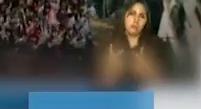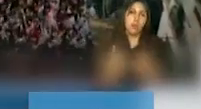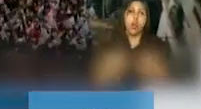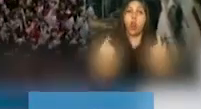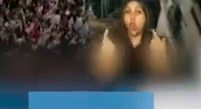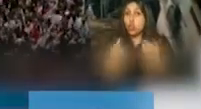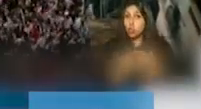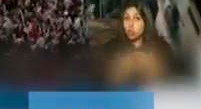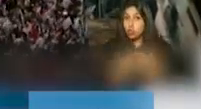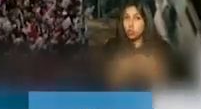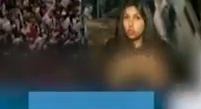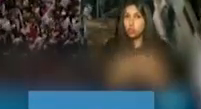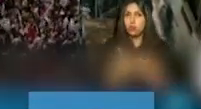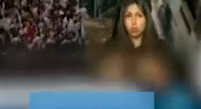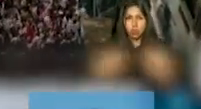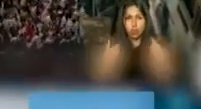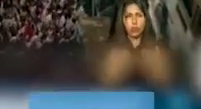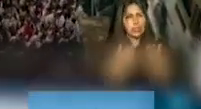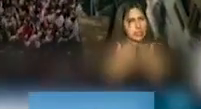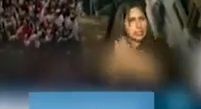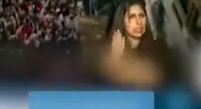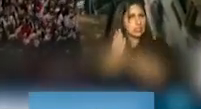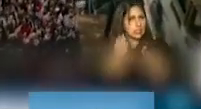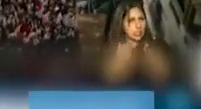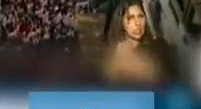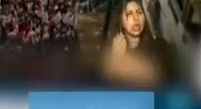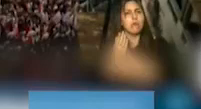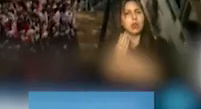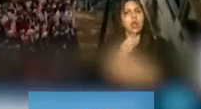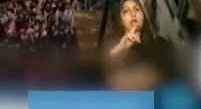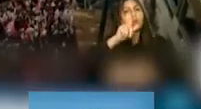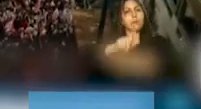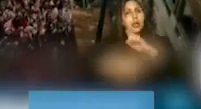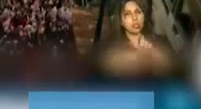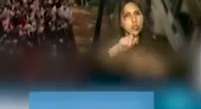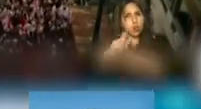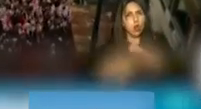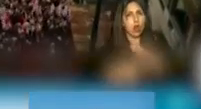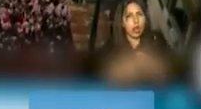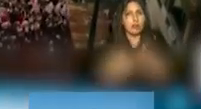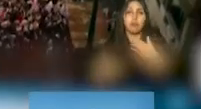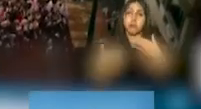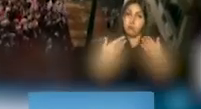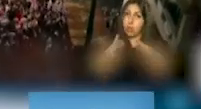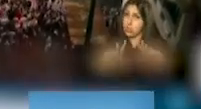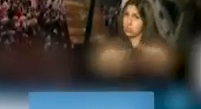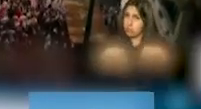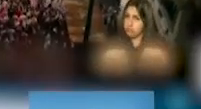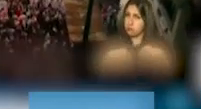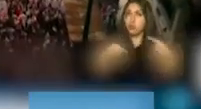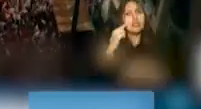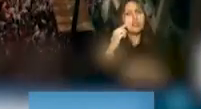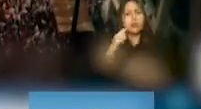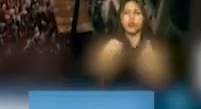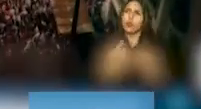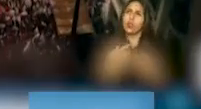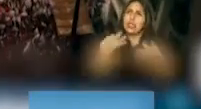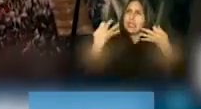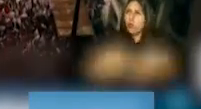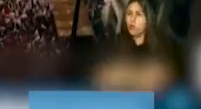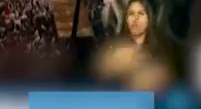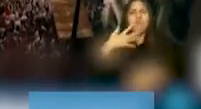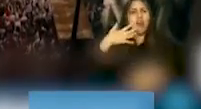el afecto. El afecto que va a ser abundante en la última alocución, la que cierra la